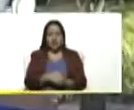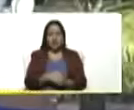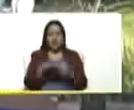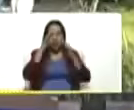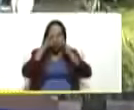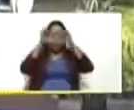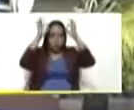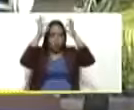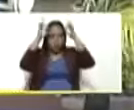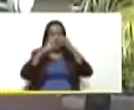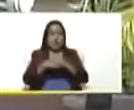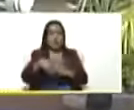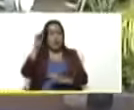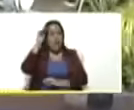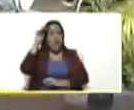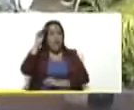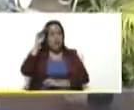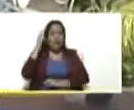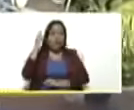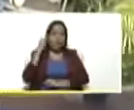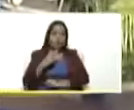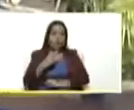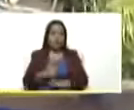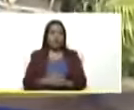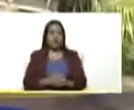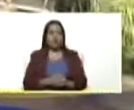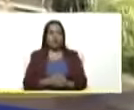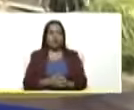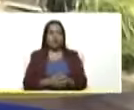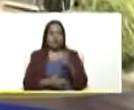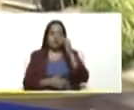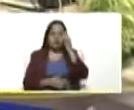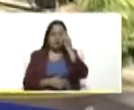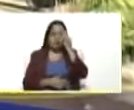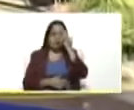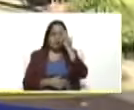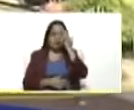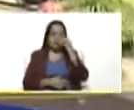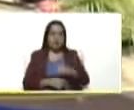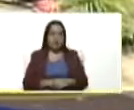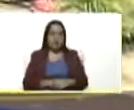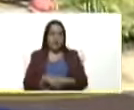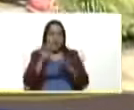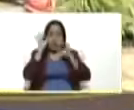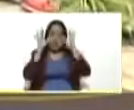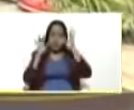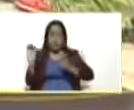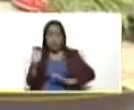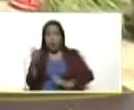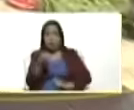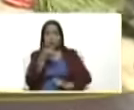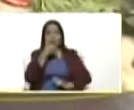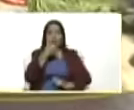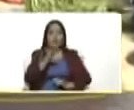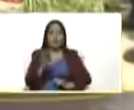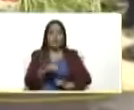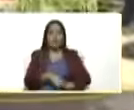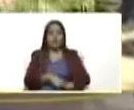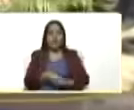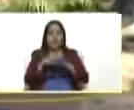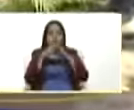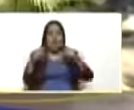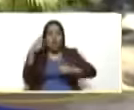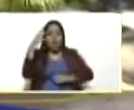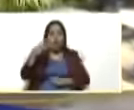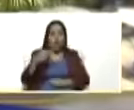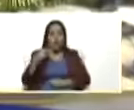maestro del Libertador, el gran Robinson, inventamos o erramos. Y toda esta